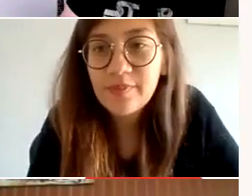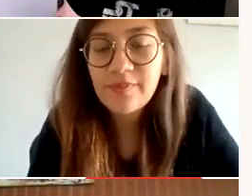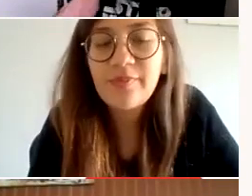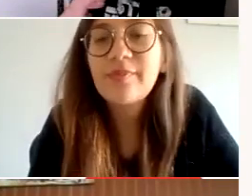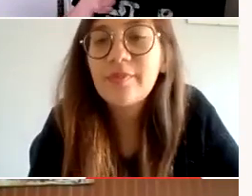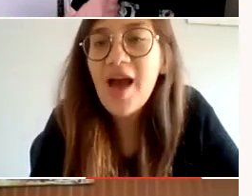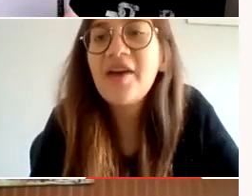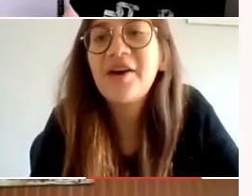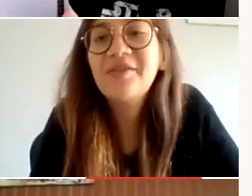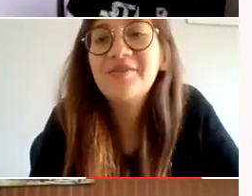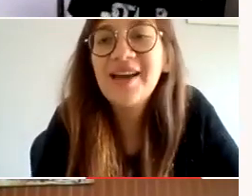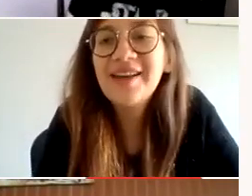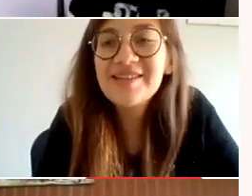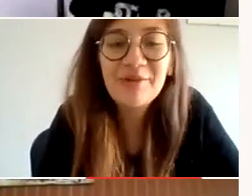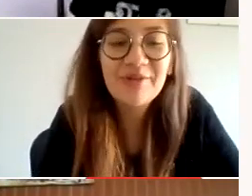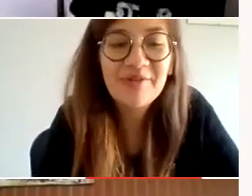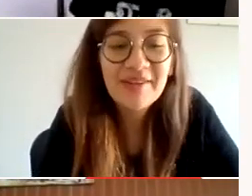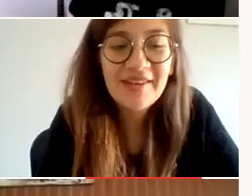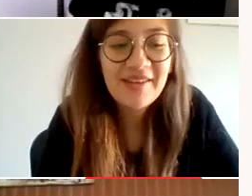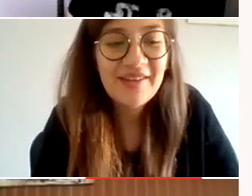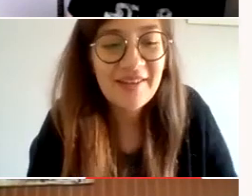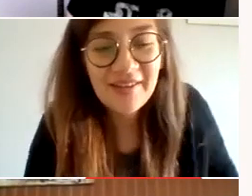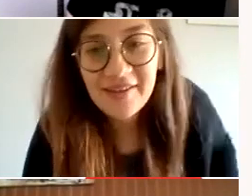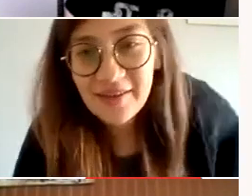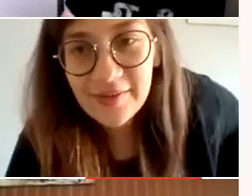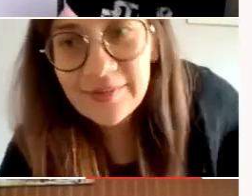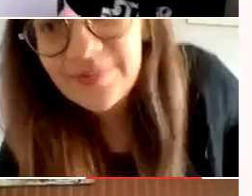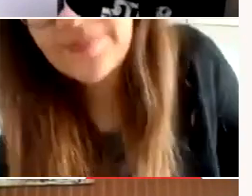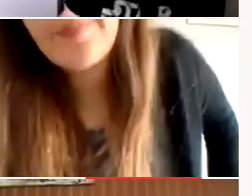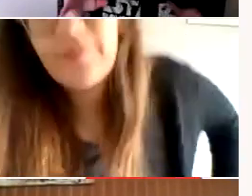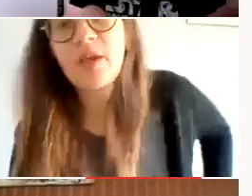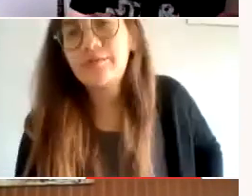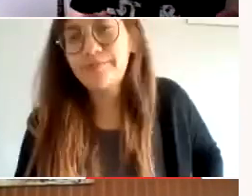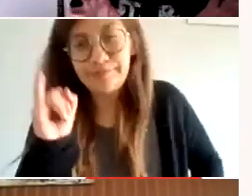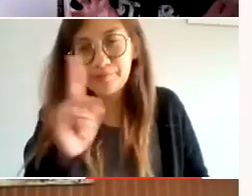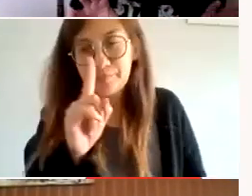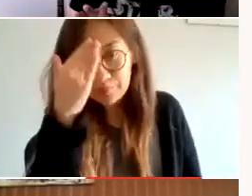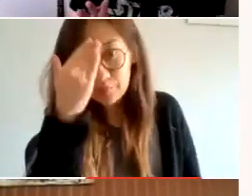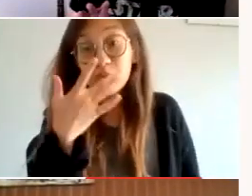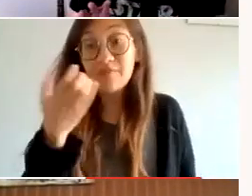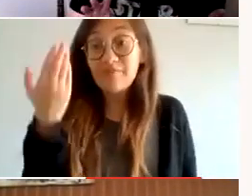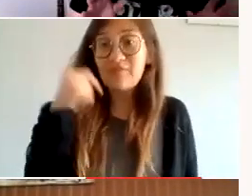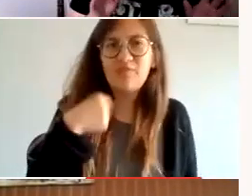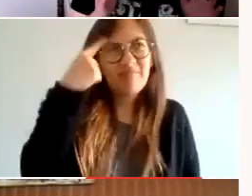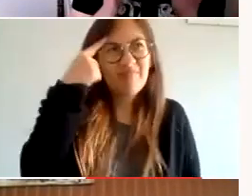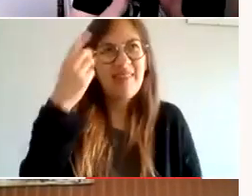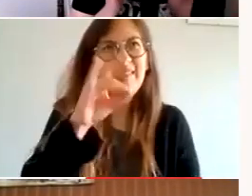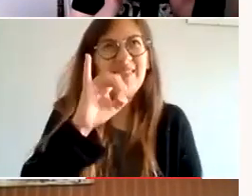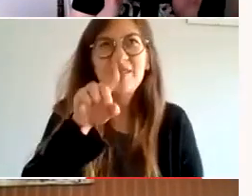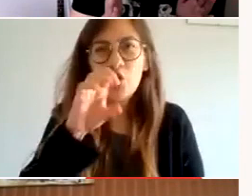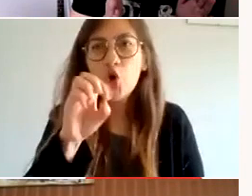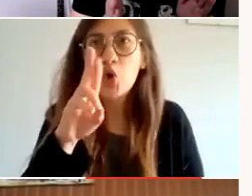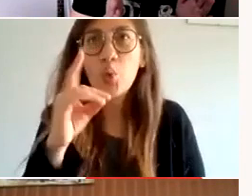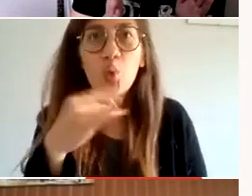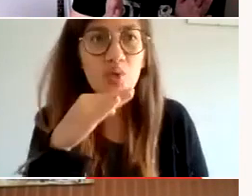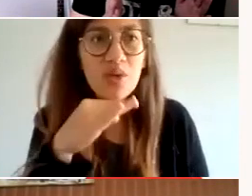¿Ya? Ah, Ya. ya, ya, gracias, profe. Sí, ya. Volviendo a lo que son las nubes personales, tú